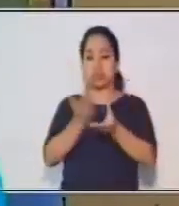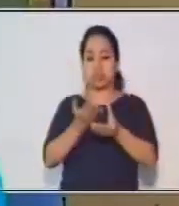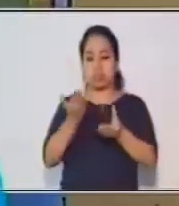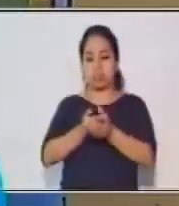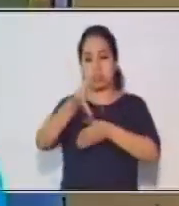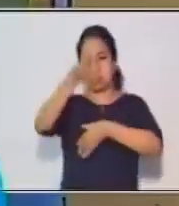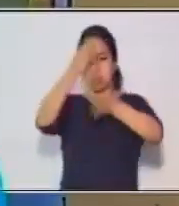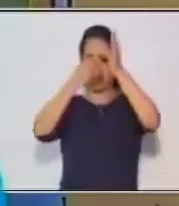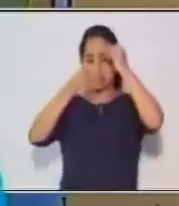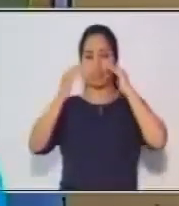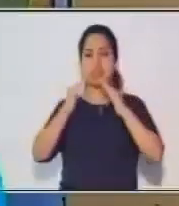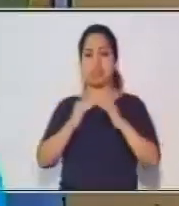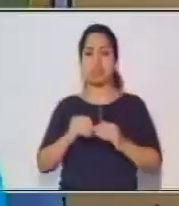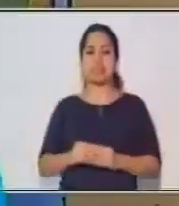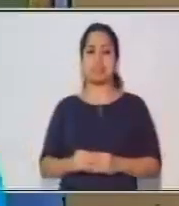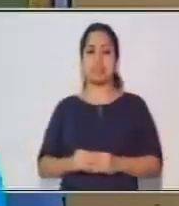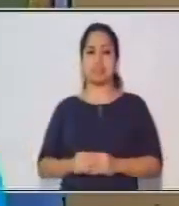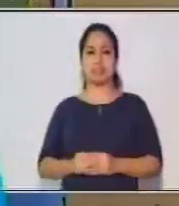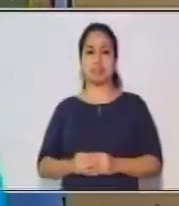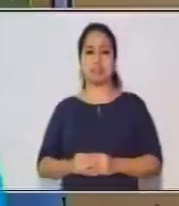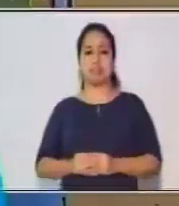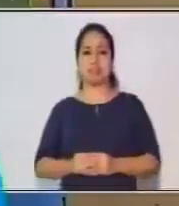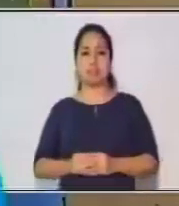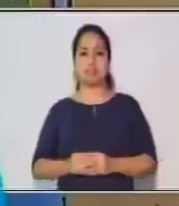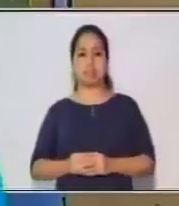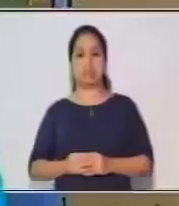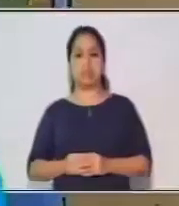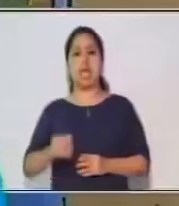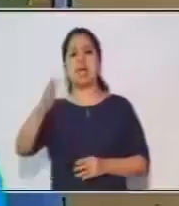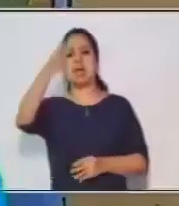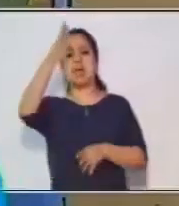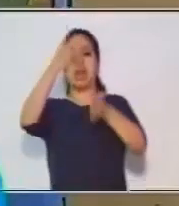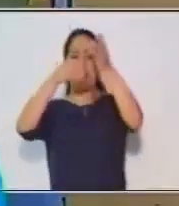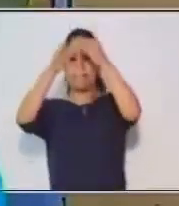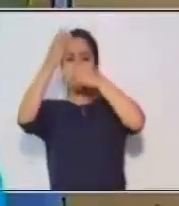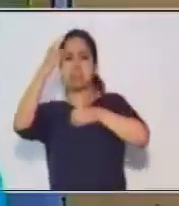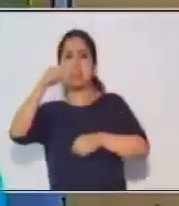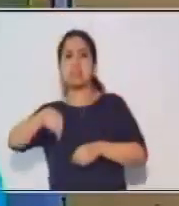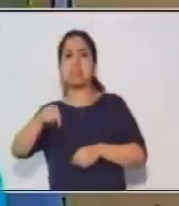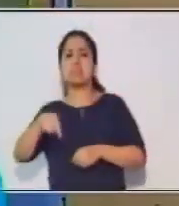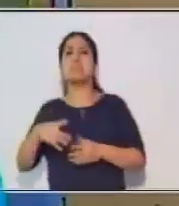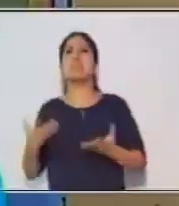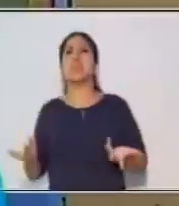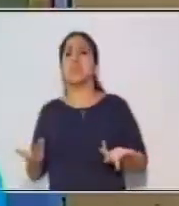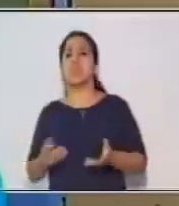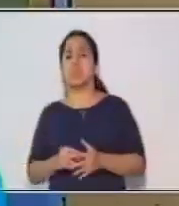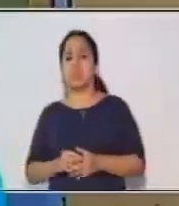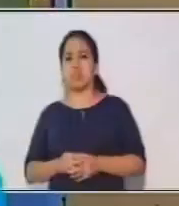Aprendo en Casa. ¿Qué aprendiste en el programa Aprendo en Casa?